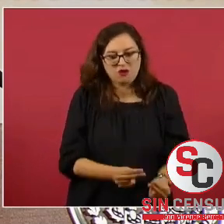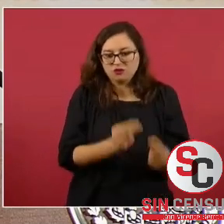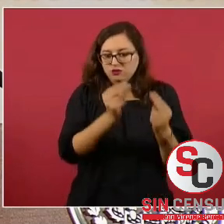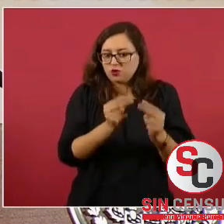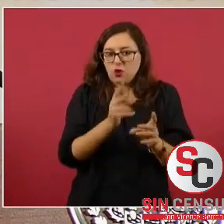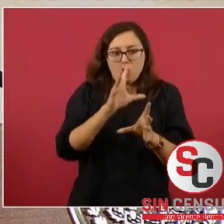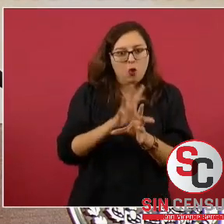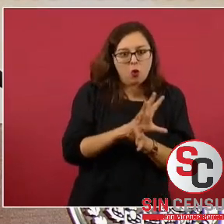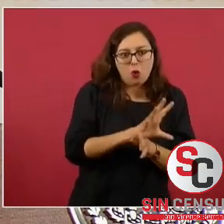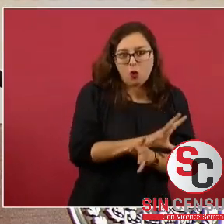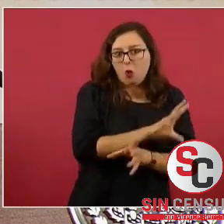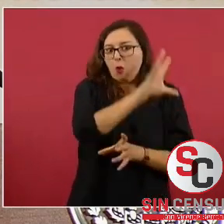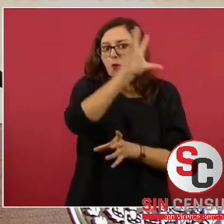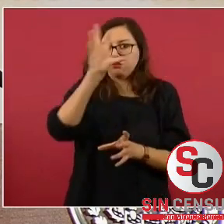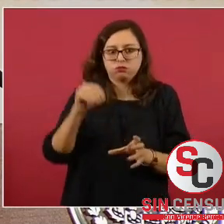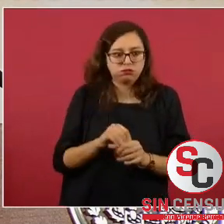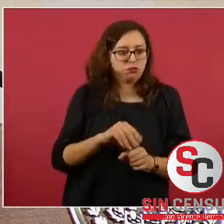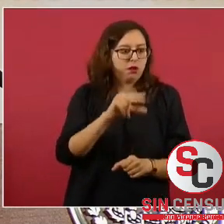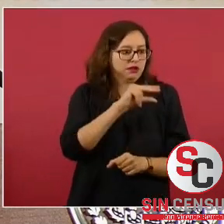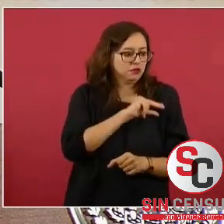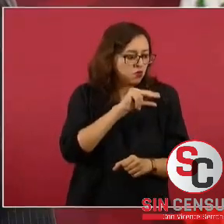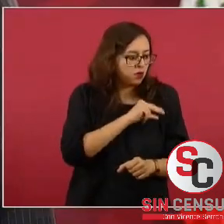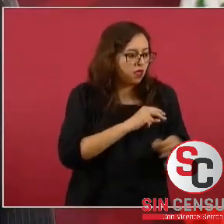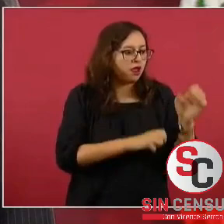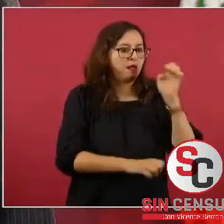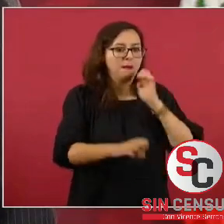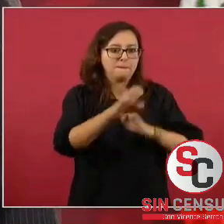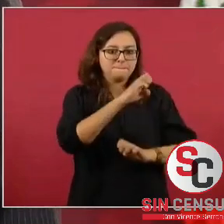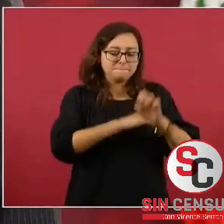lo particular, las empresas,